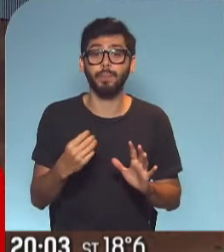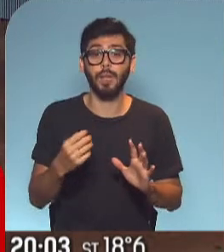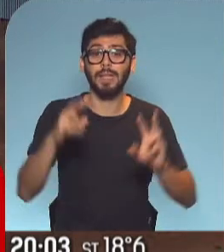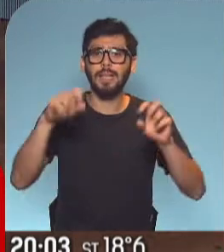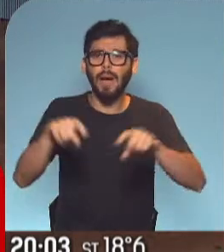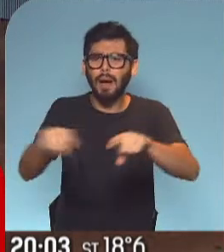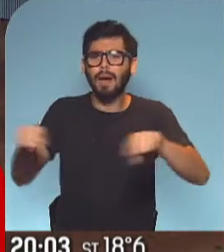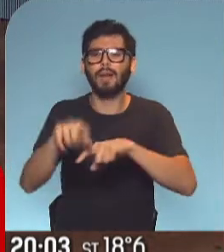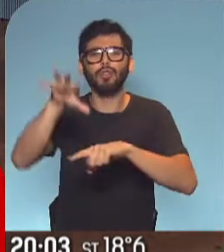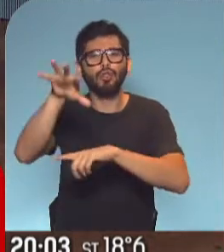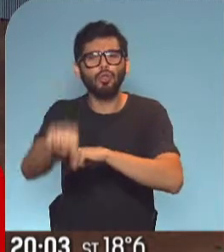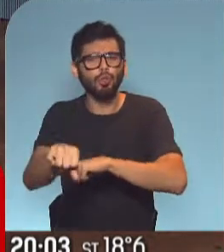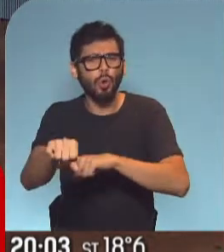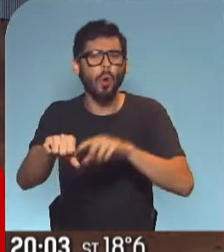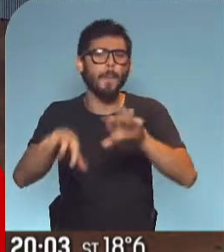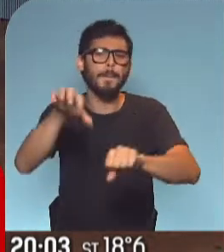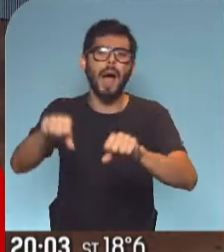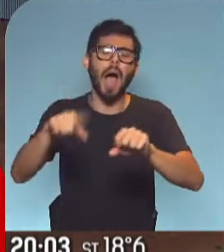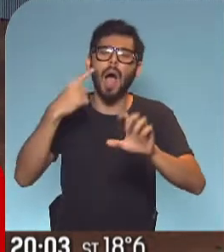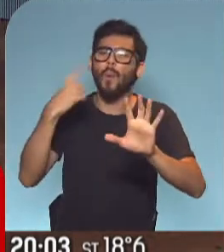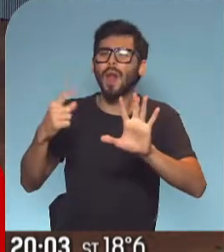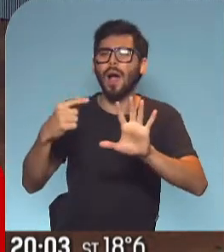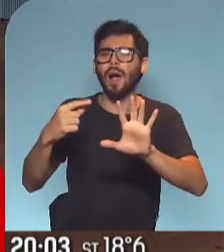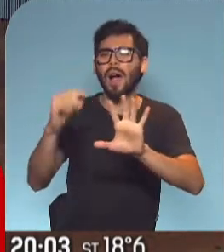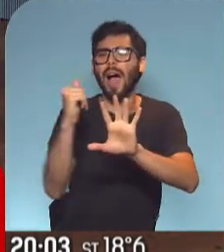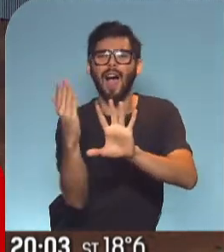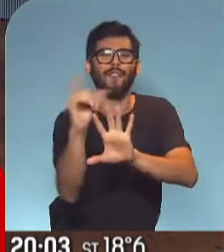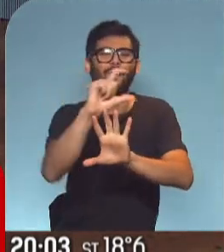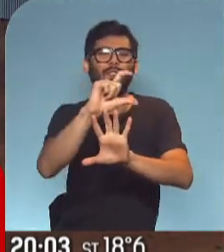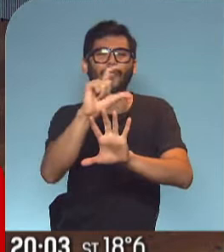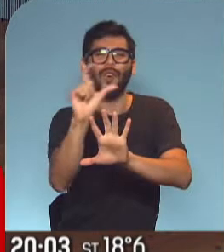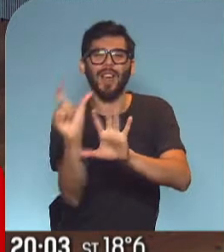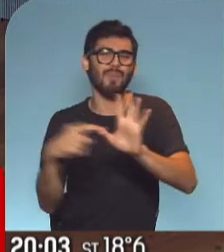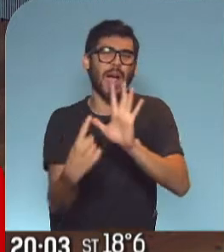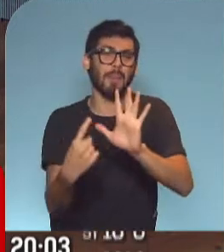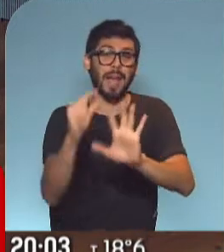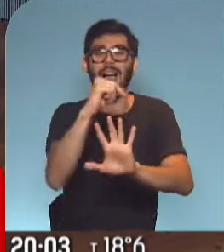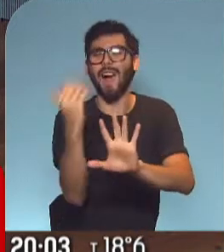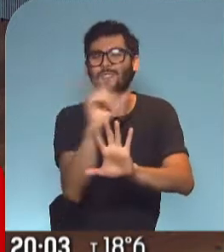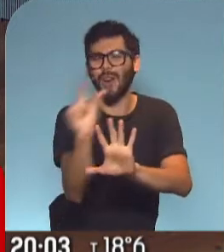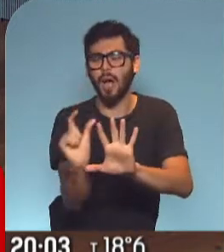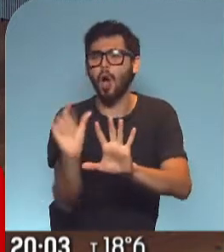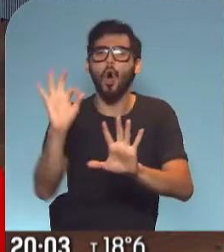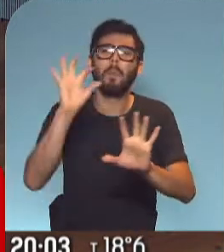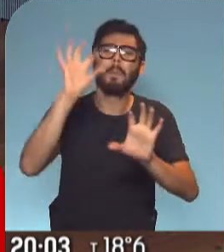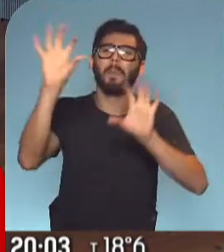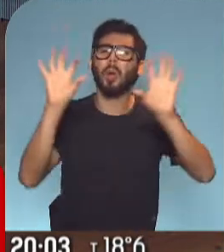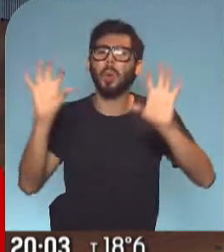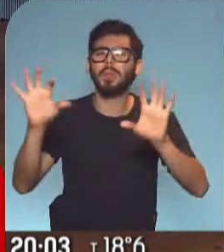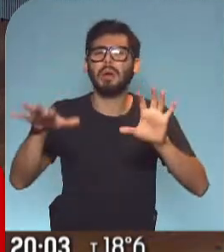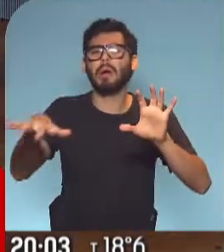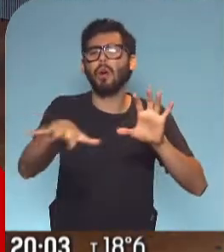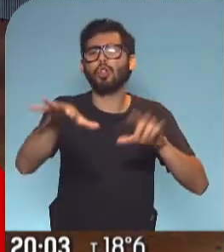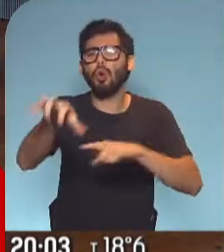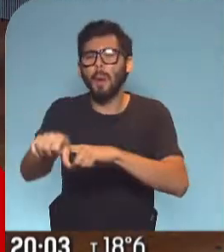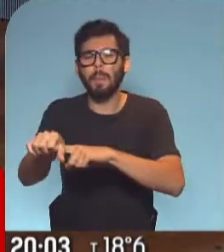de terrenos y demás, por ahí miramos más hacia el conurbano o miramos hacia el resto de las provincias, pero no nos preguntamos por qué